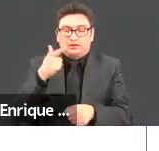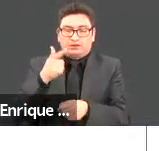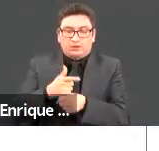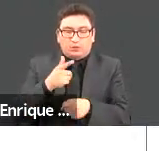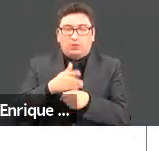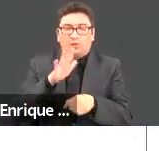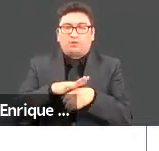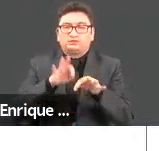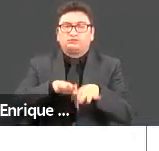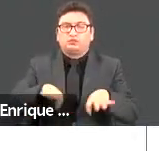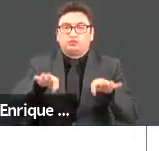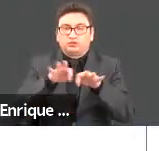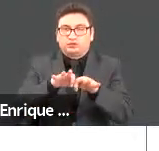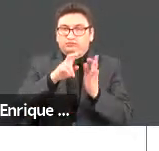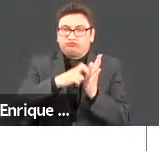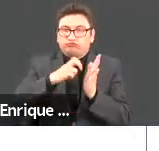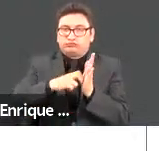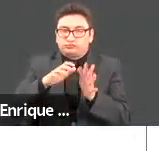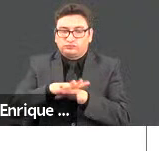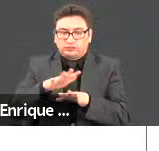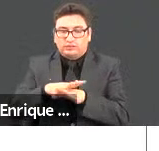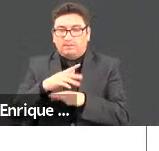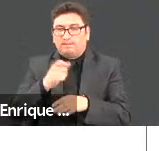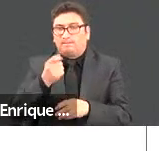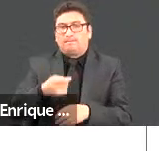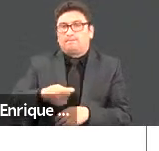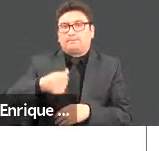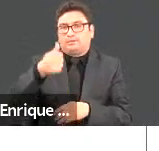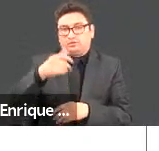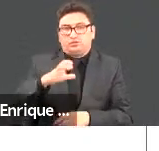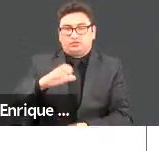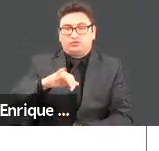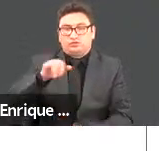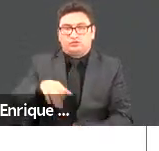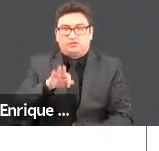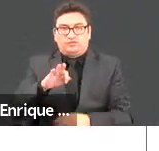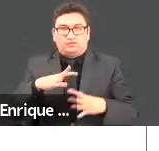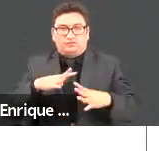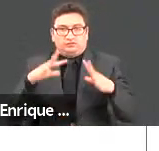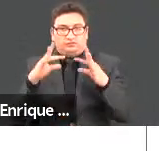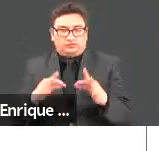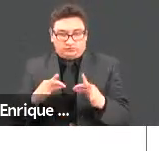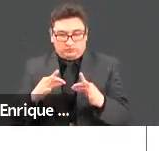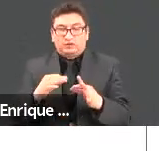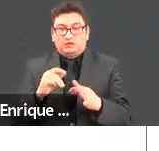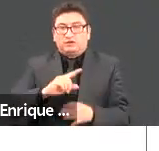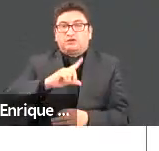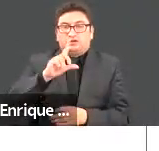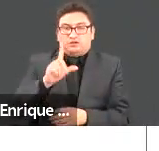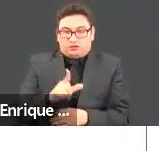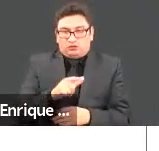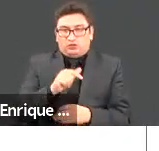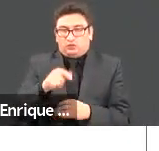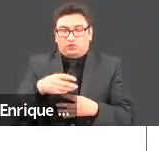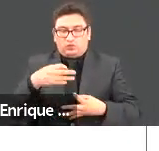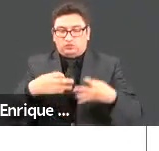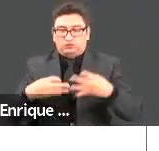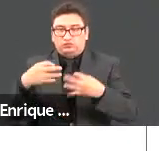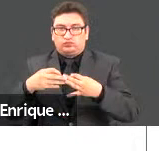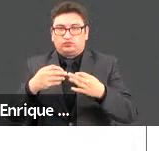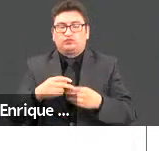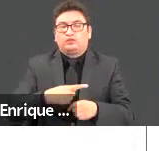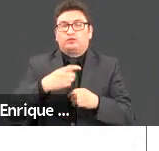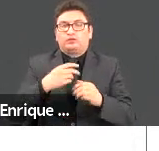esa reforma. Primero, pues se crea el Consejo de la Judicatura Federal. Segundo, se reduce la Corte a solo 2 salas.